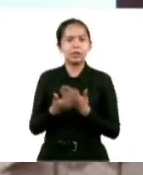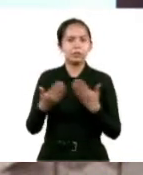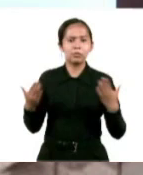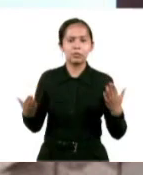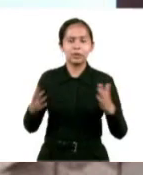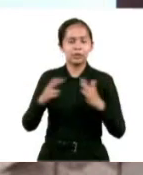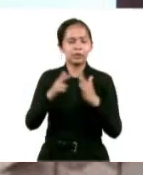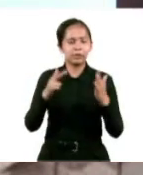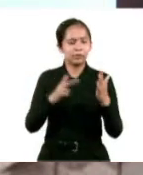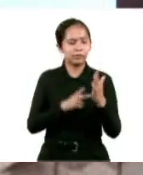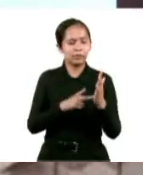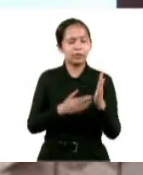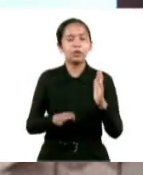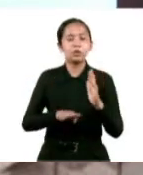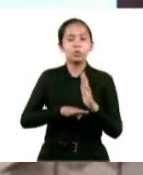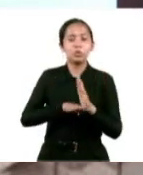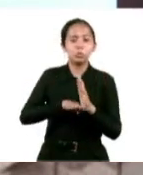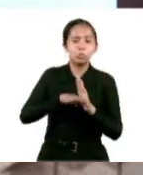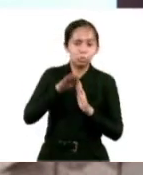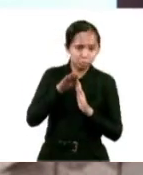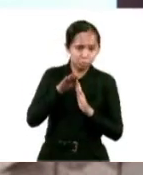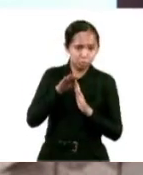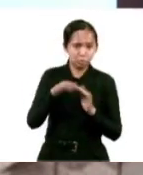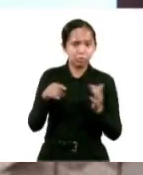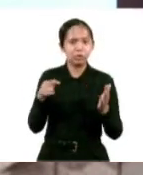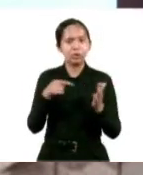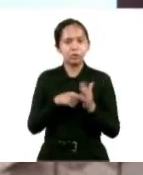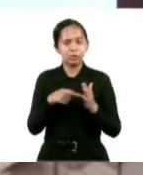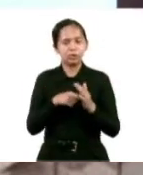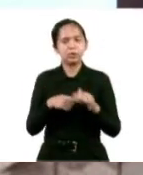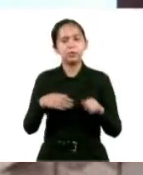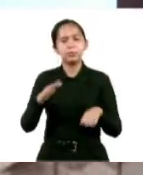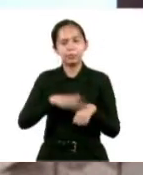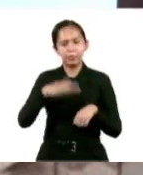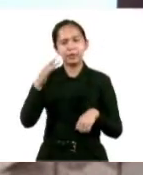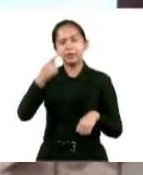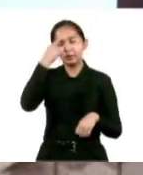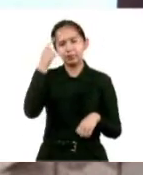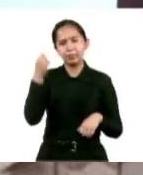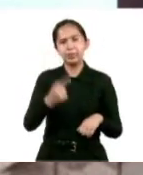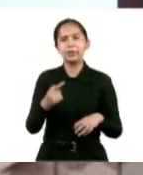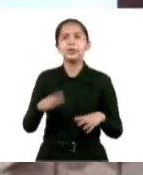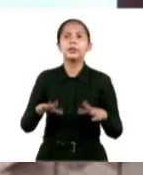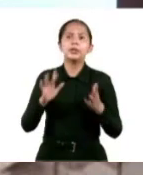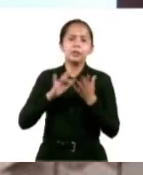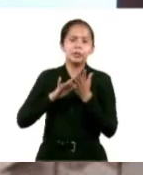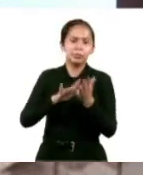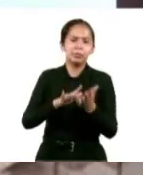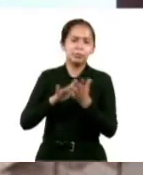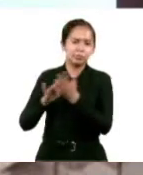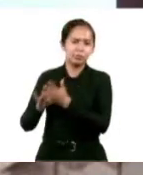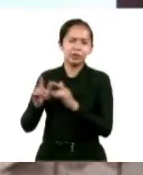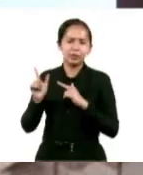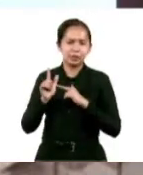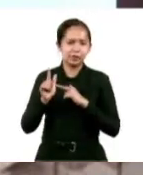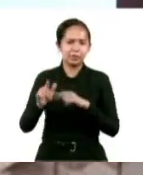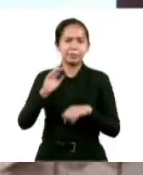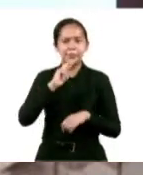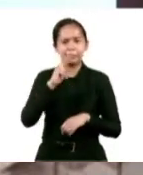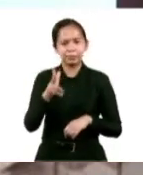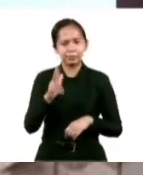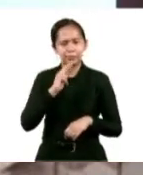fuerzas para las cuales se diseña y eso es lo que están haciendo las empresas que nos están apoyando y por eso